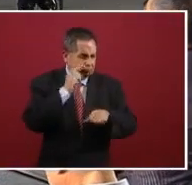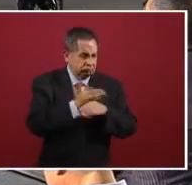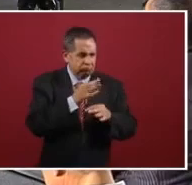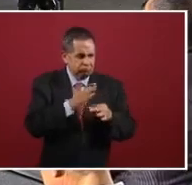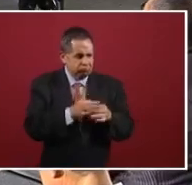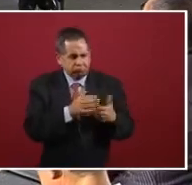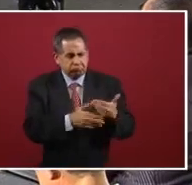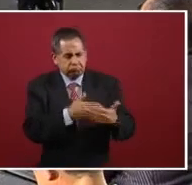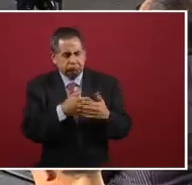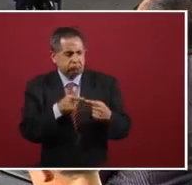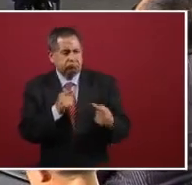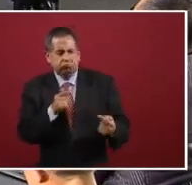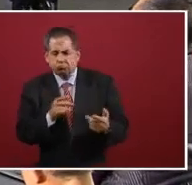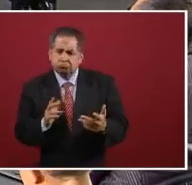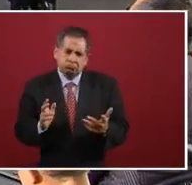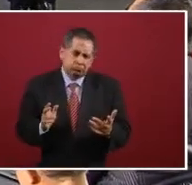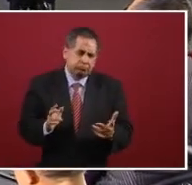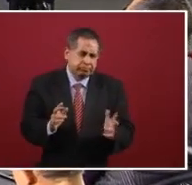responsabilidad,